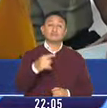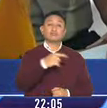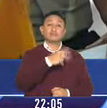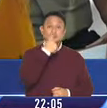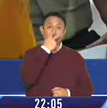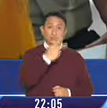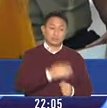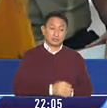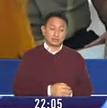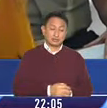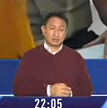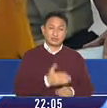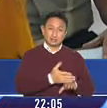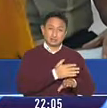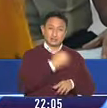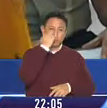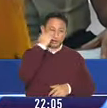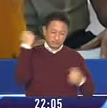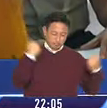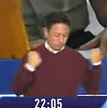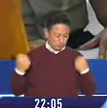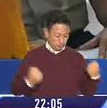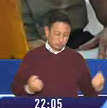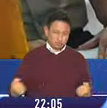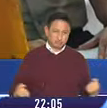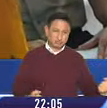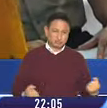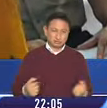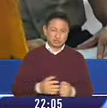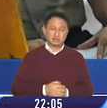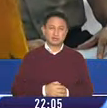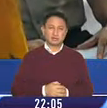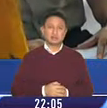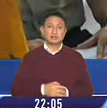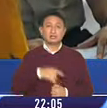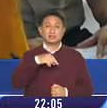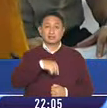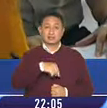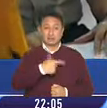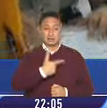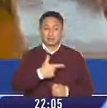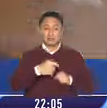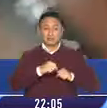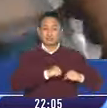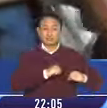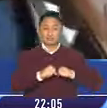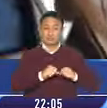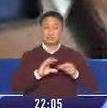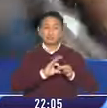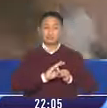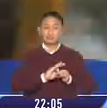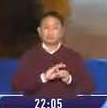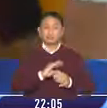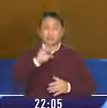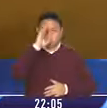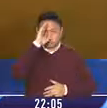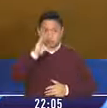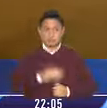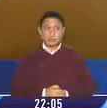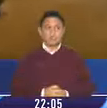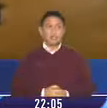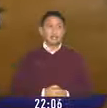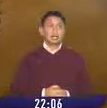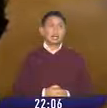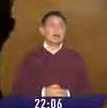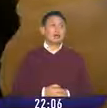de tortura. De igual forma, se hizo las respectivas diligencias con los compañeros de criminalística. De entre